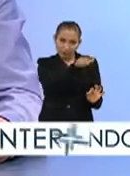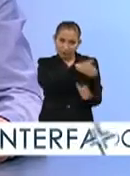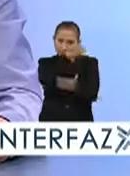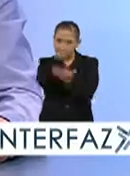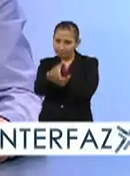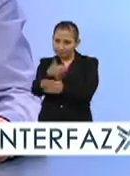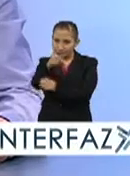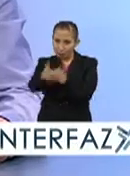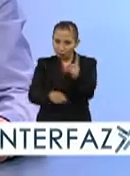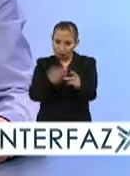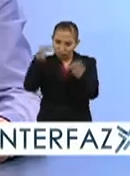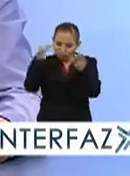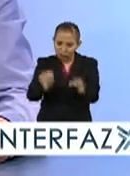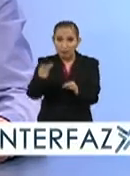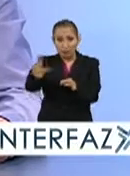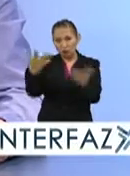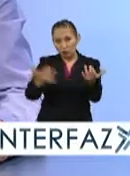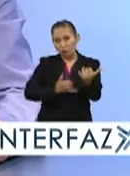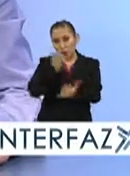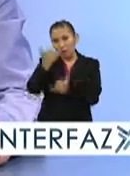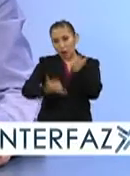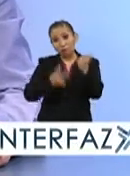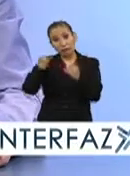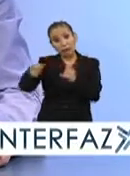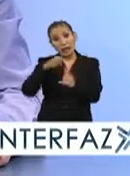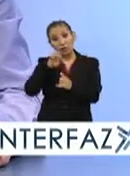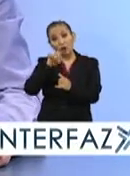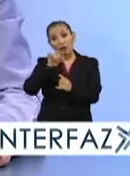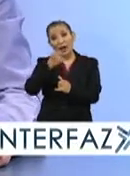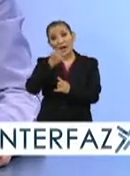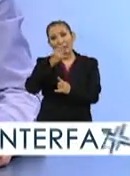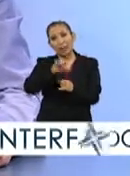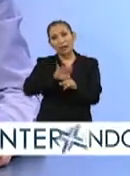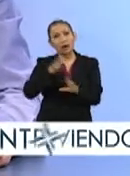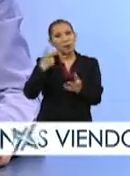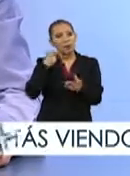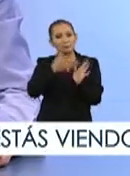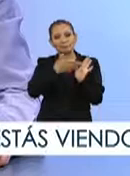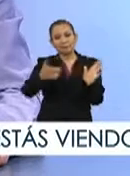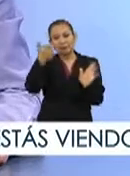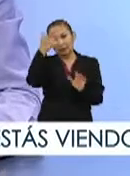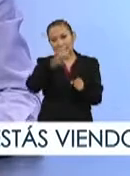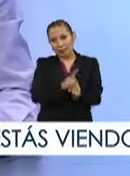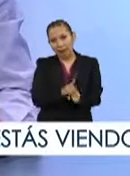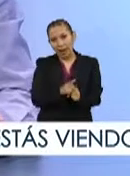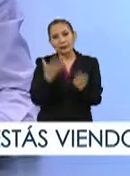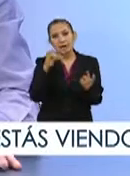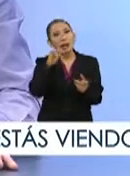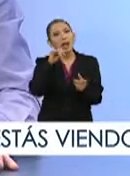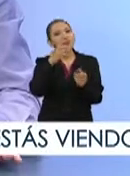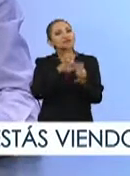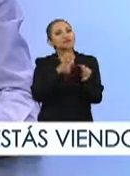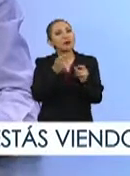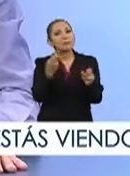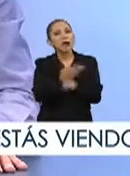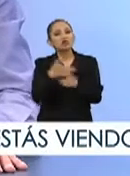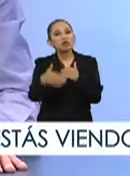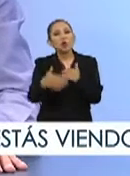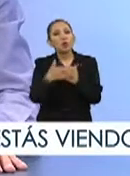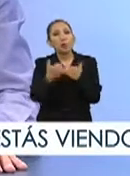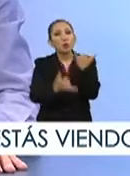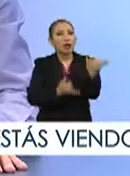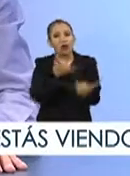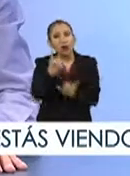el deporte, y por eso se hicieron estos juegos. Y ahí está Eduardo Gaitán, cómo ha estado a lo largo de estos 7 días. Lalo, platícanos qué ha pasado en